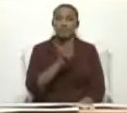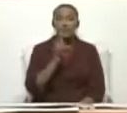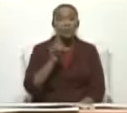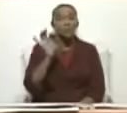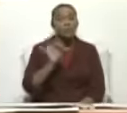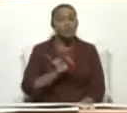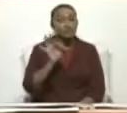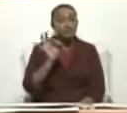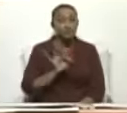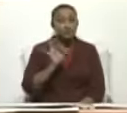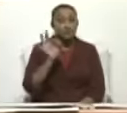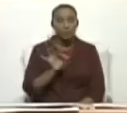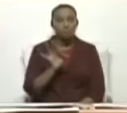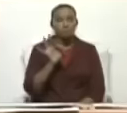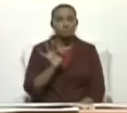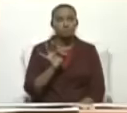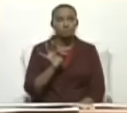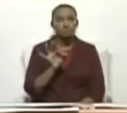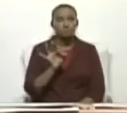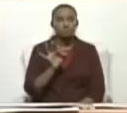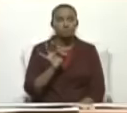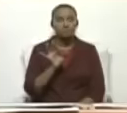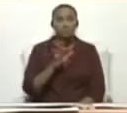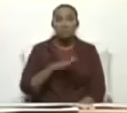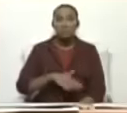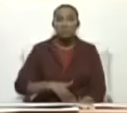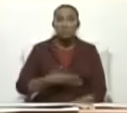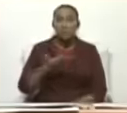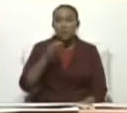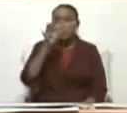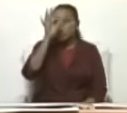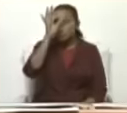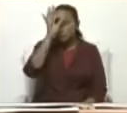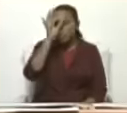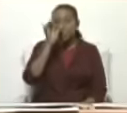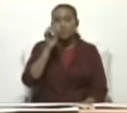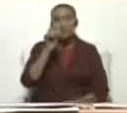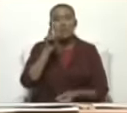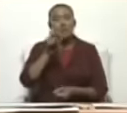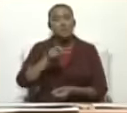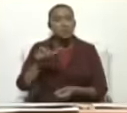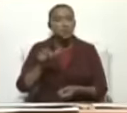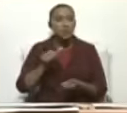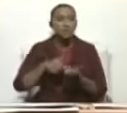21% de ellos, porque no sabían, no tenían cédula, y no tenían cédula porque no tenían,